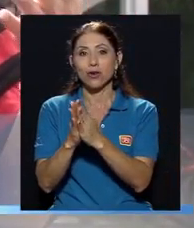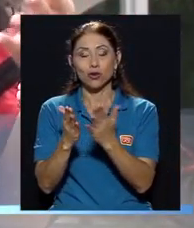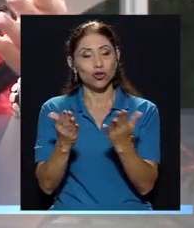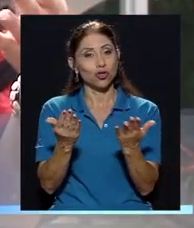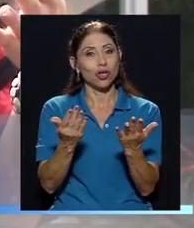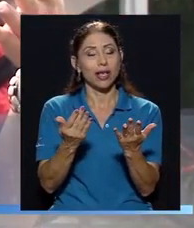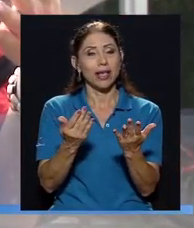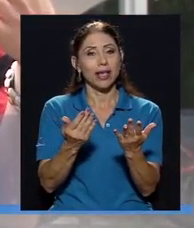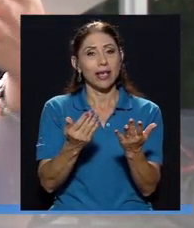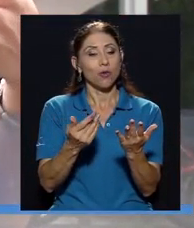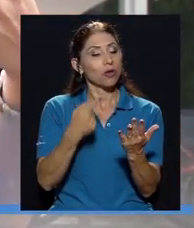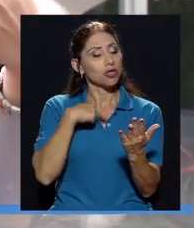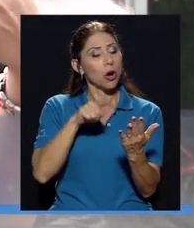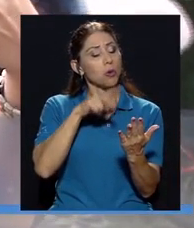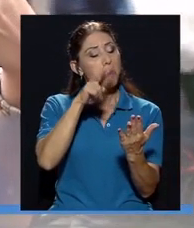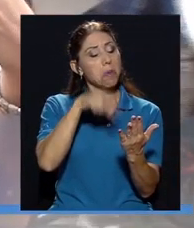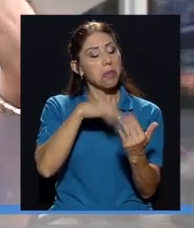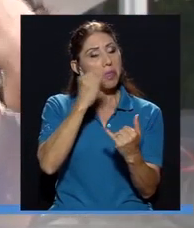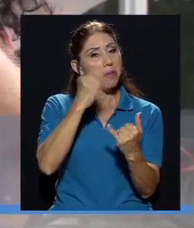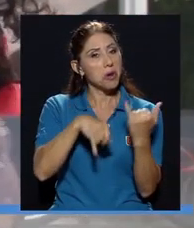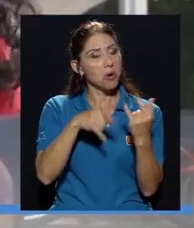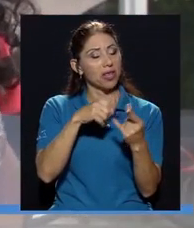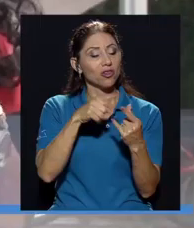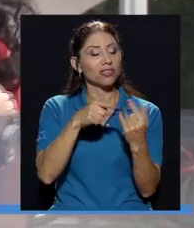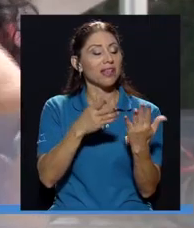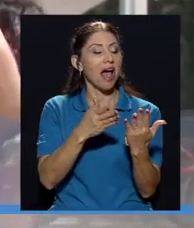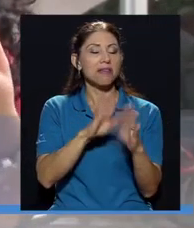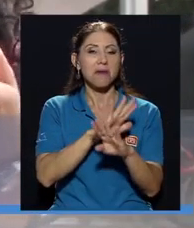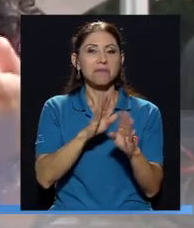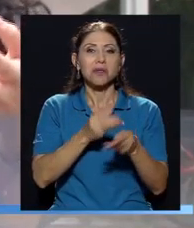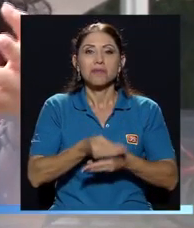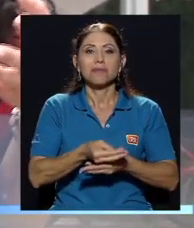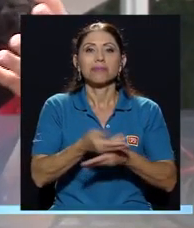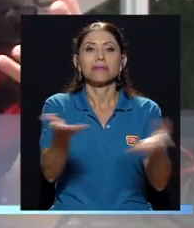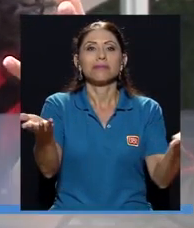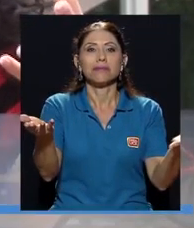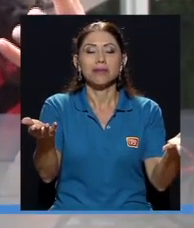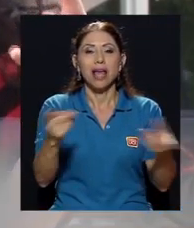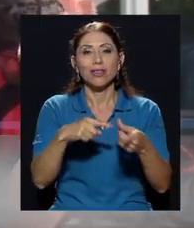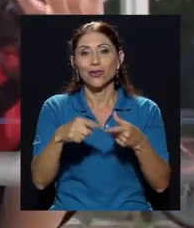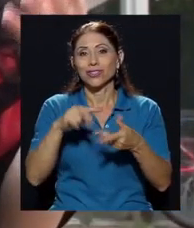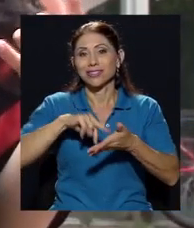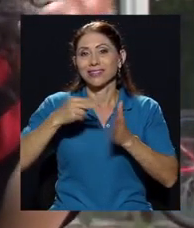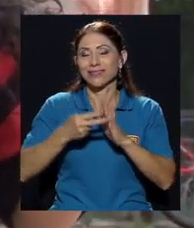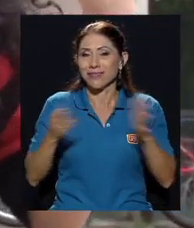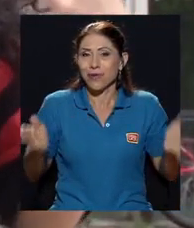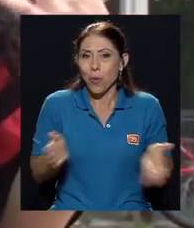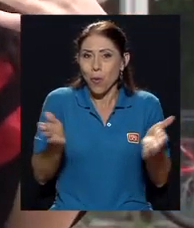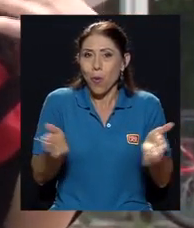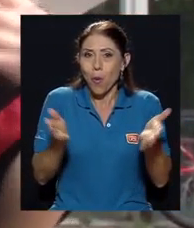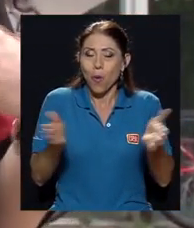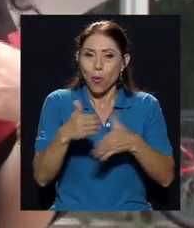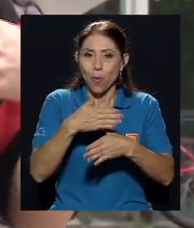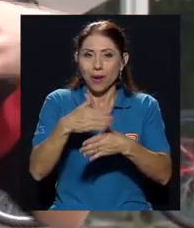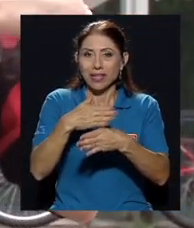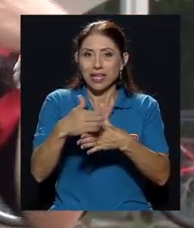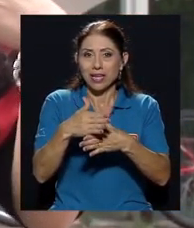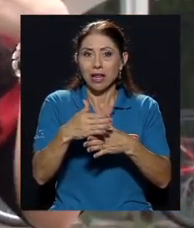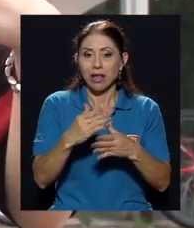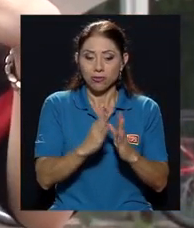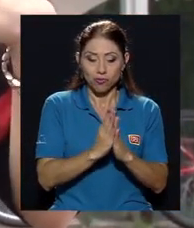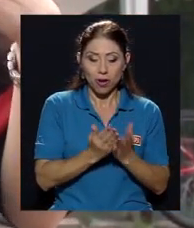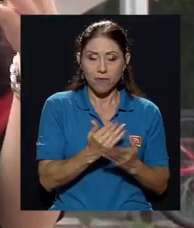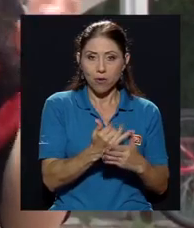uno haya terminado de leerlos. Entonces fomenta mucho el compartir, el tal vez no guardarse las cosas para uno,